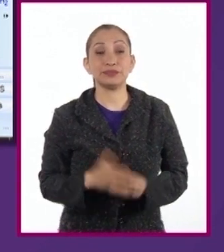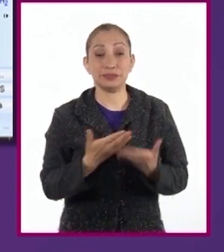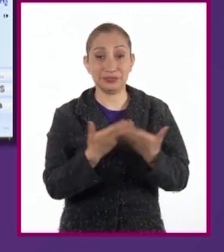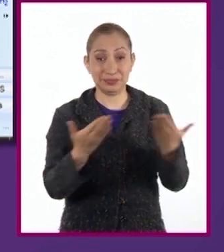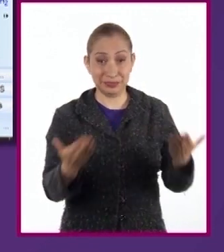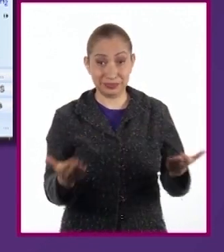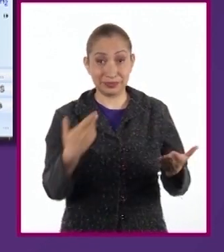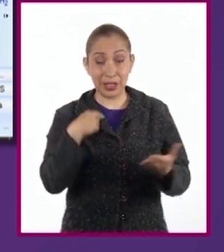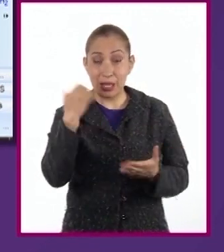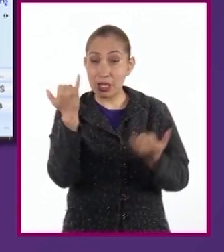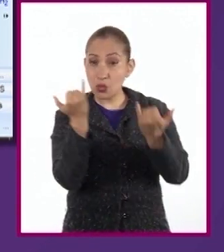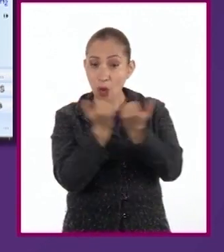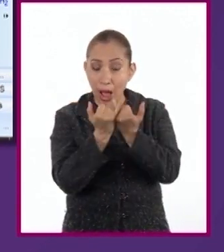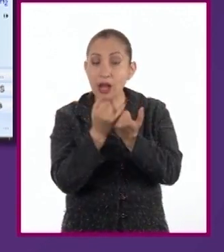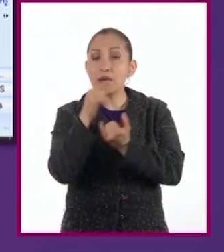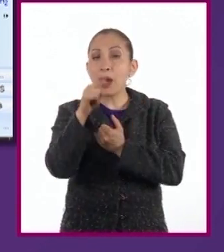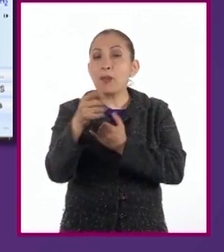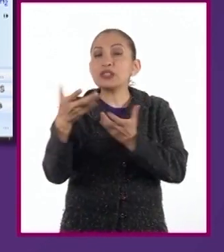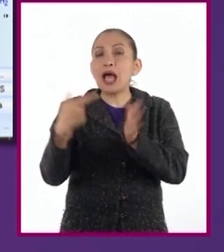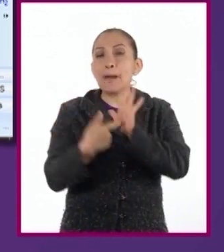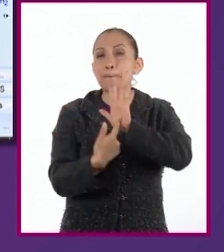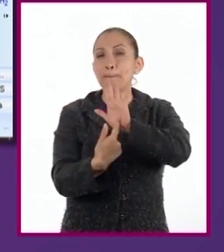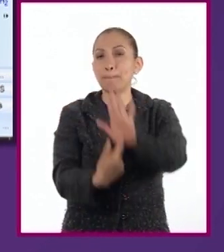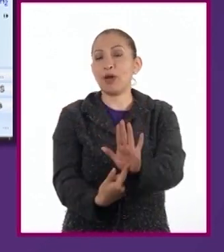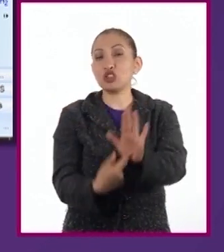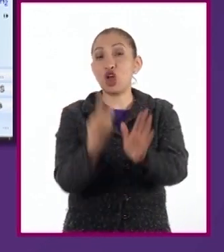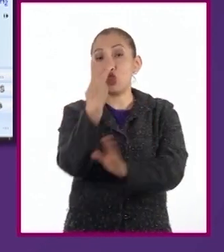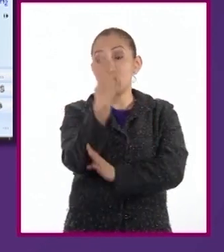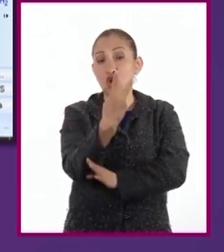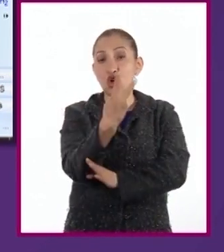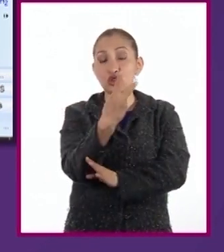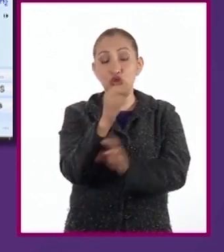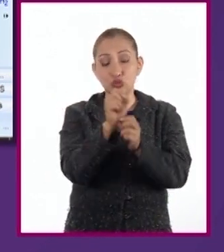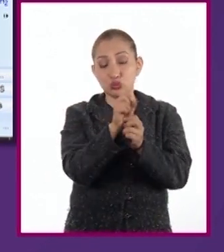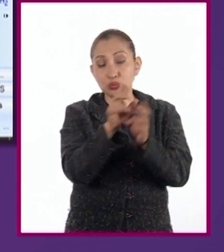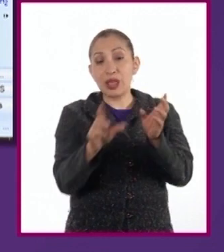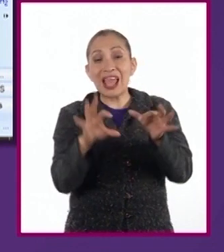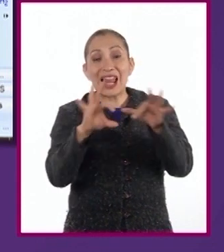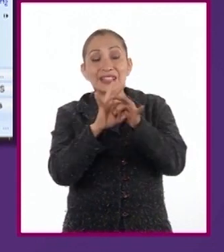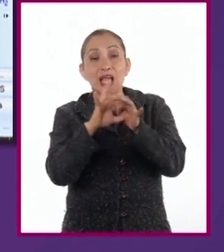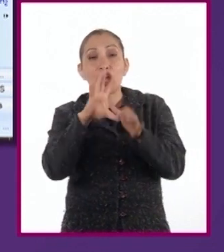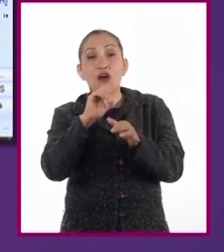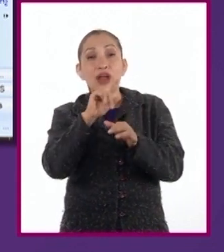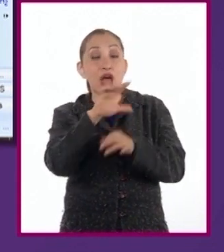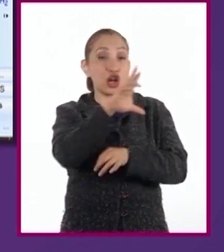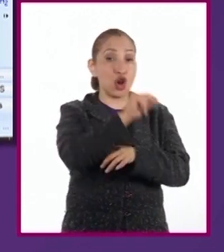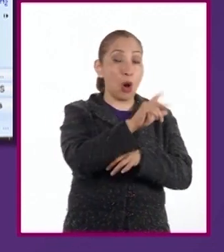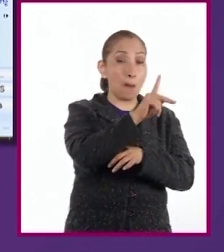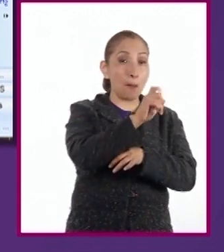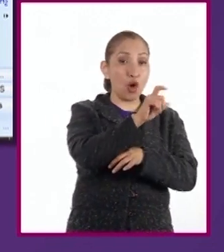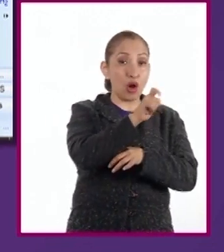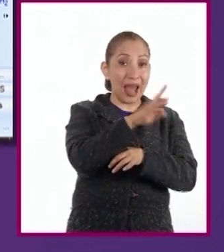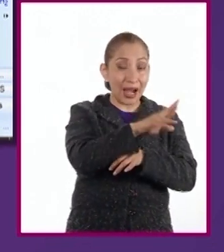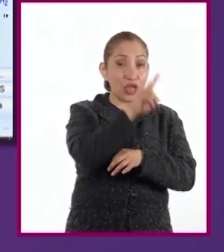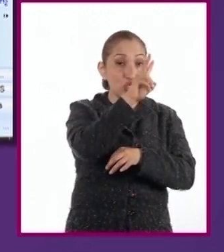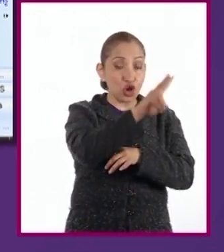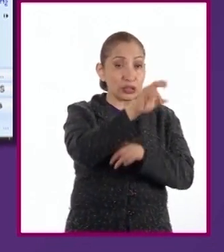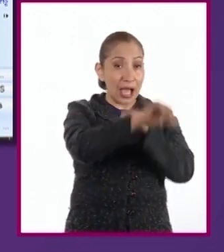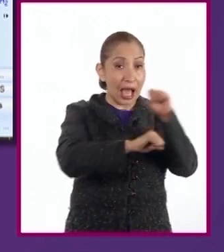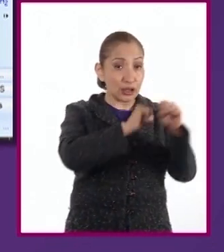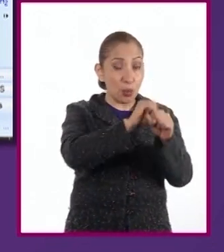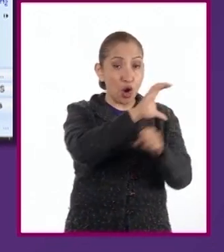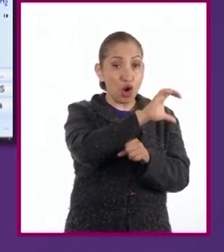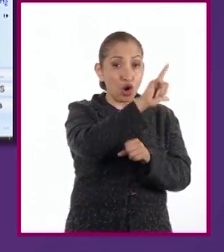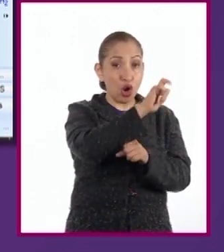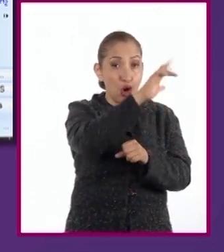Ahora, del mismo modo, vamos a representar los 2 subtipos de enlace covalente. El no polar, con 2 átomos de